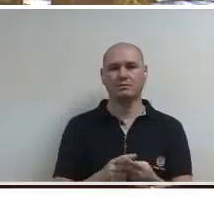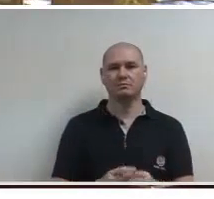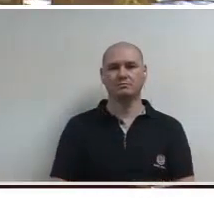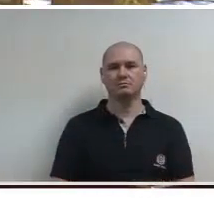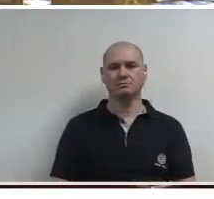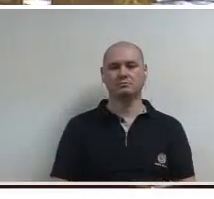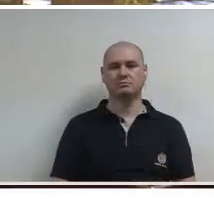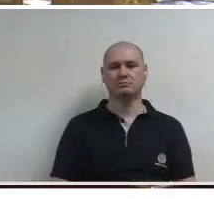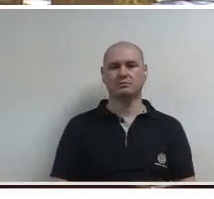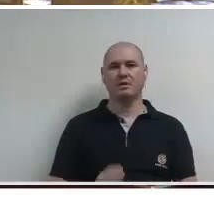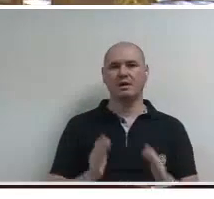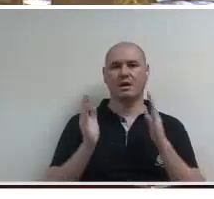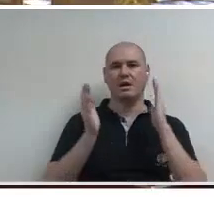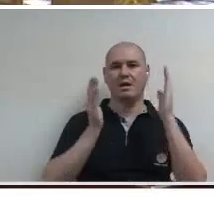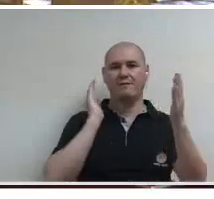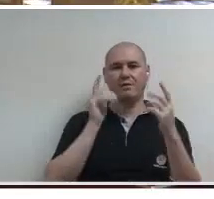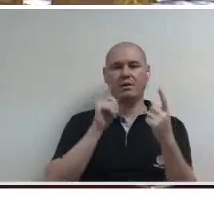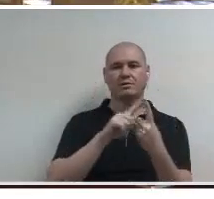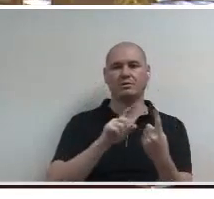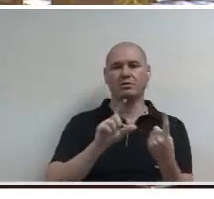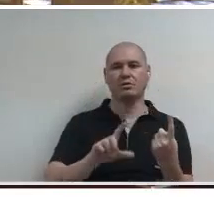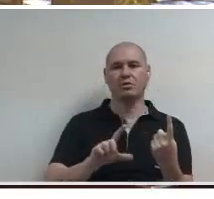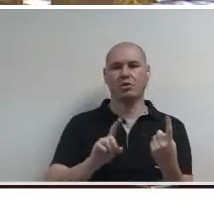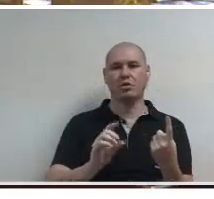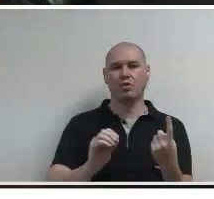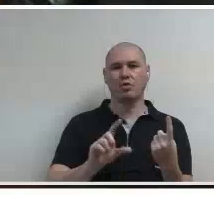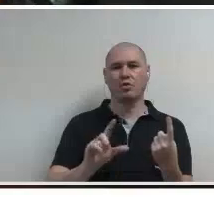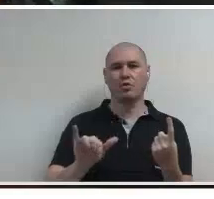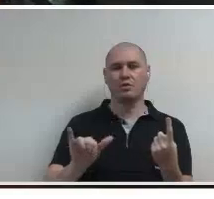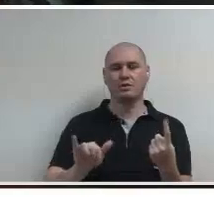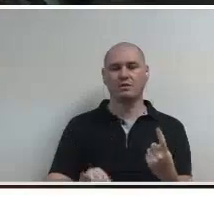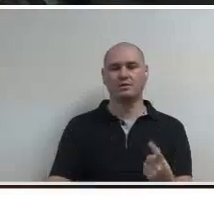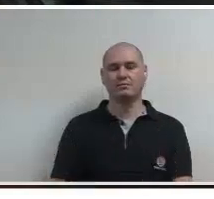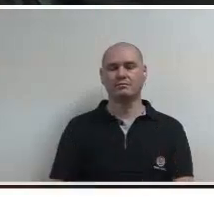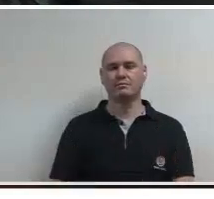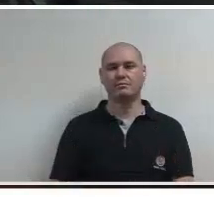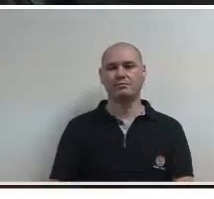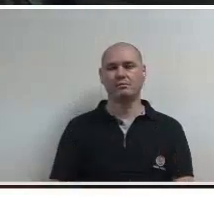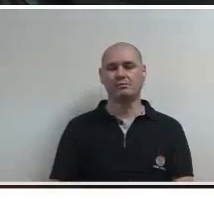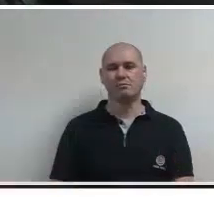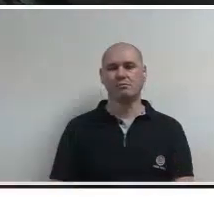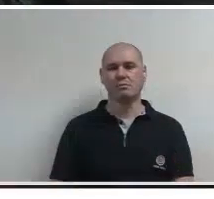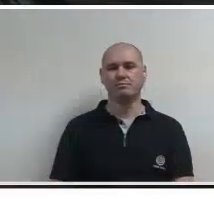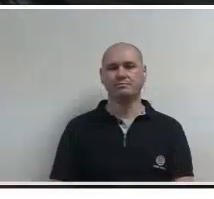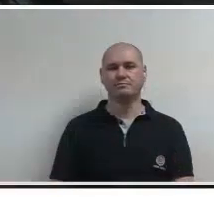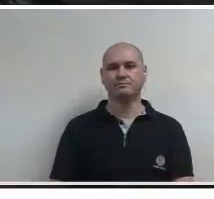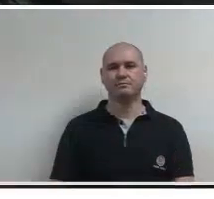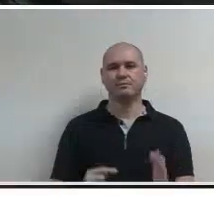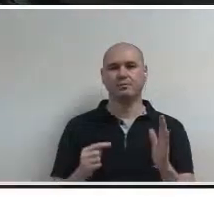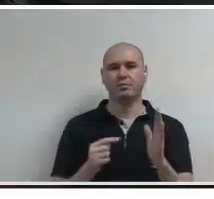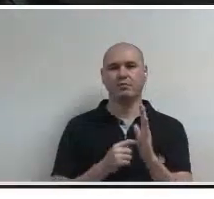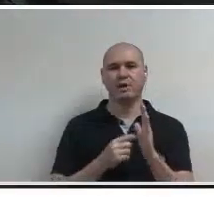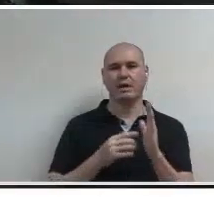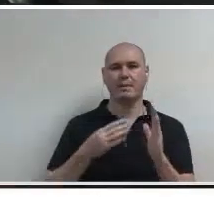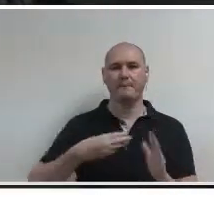Ayer Ureta, Toña Confirmape, abogada Dolly María Liz Celeste Zárate de Alvarengape,